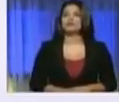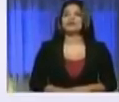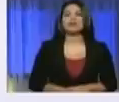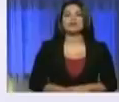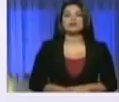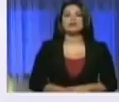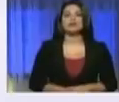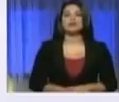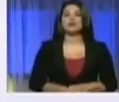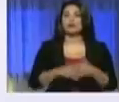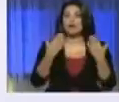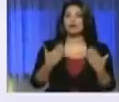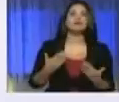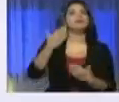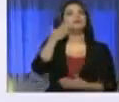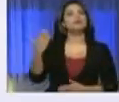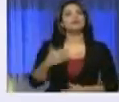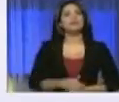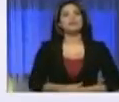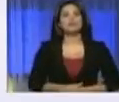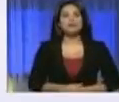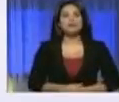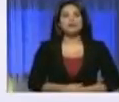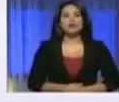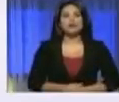Los costos, ¿cómo es que llaman esto?